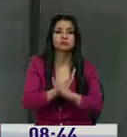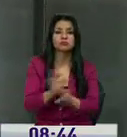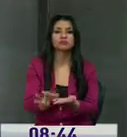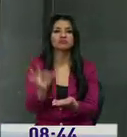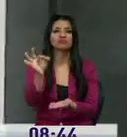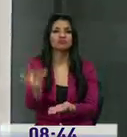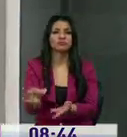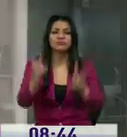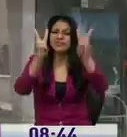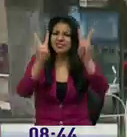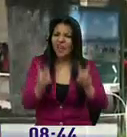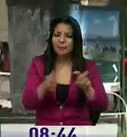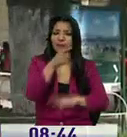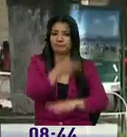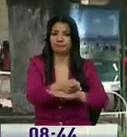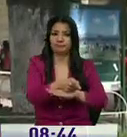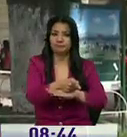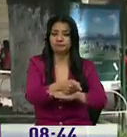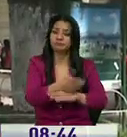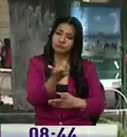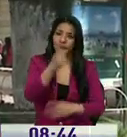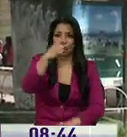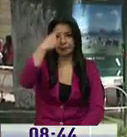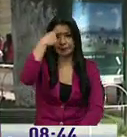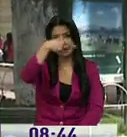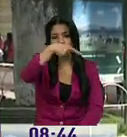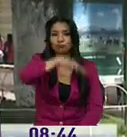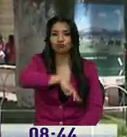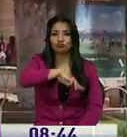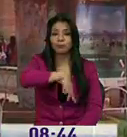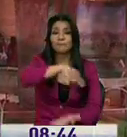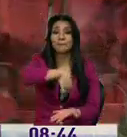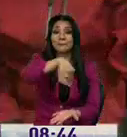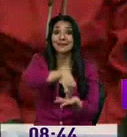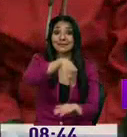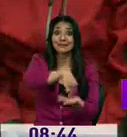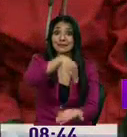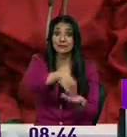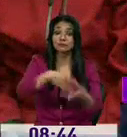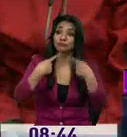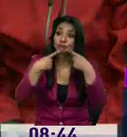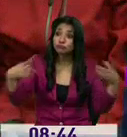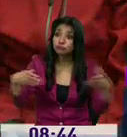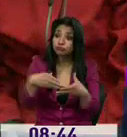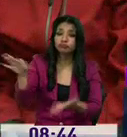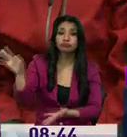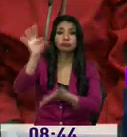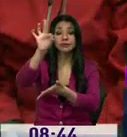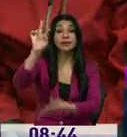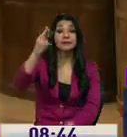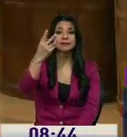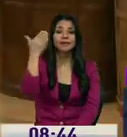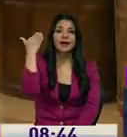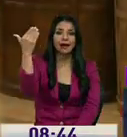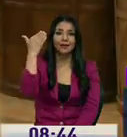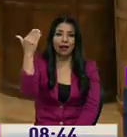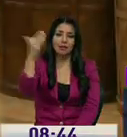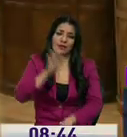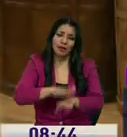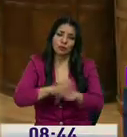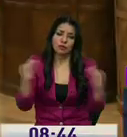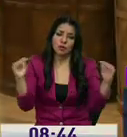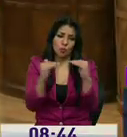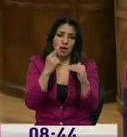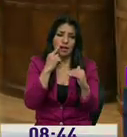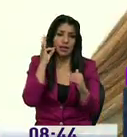Pueblo, en la cual dispuso que el GAD Municipal de Mejía convoque a una sesión para designar como vicealcaldesa bajo los criterios de equidad